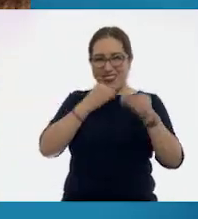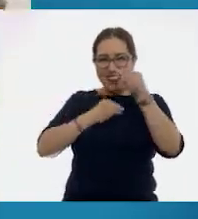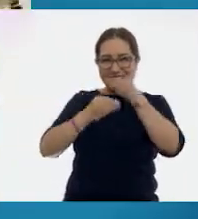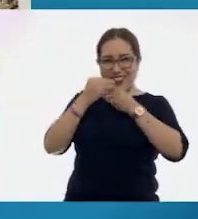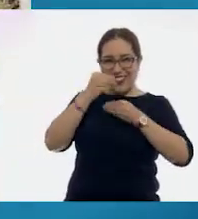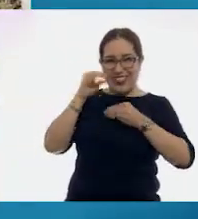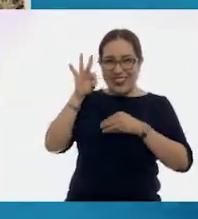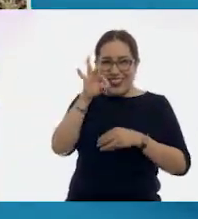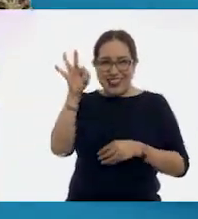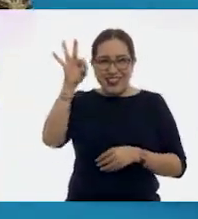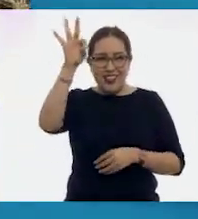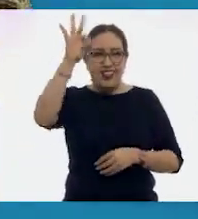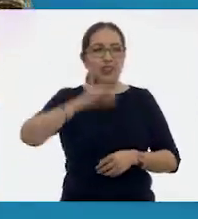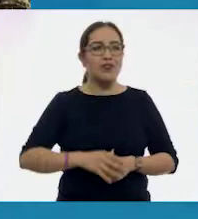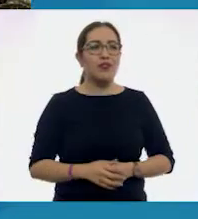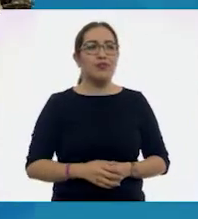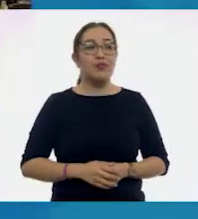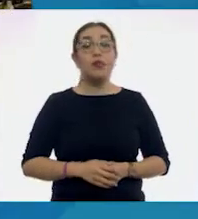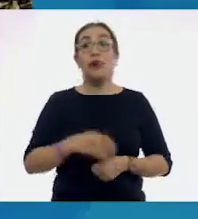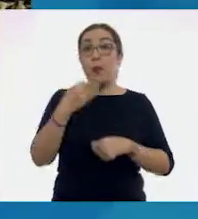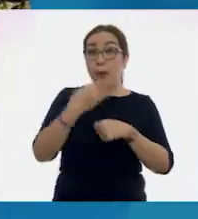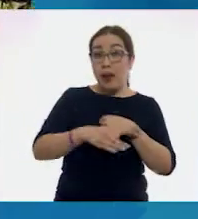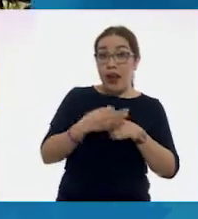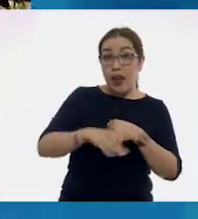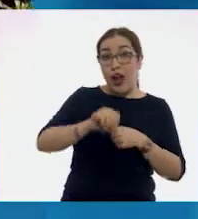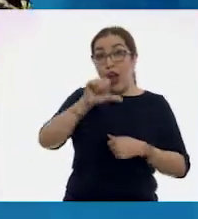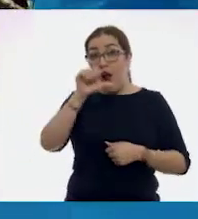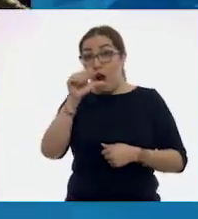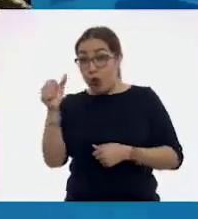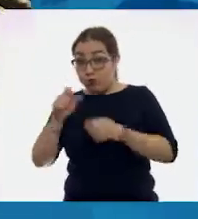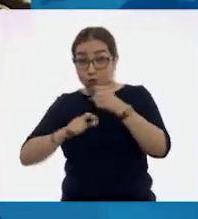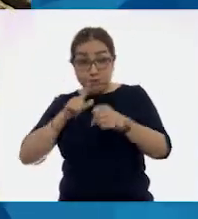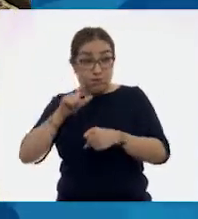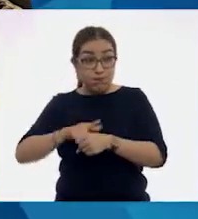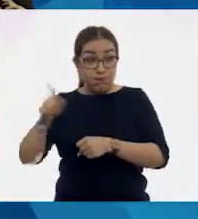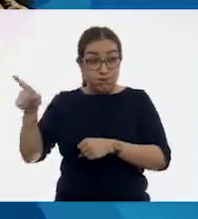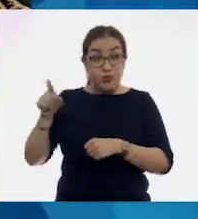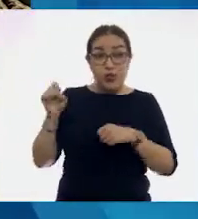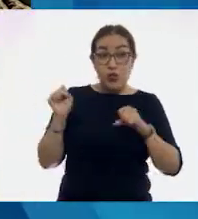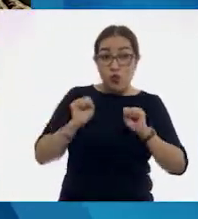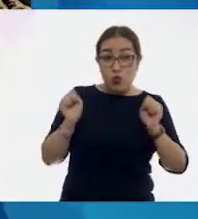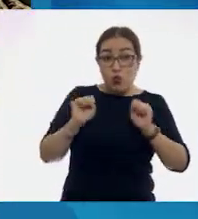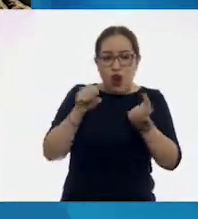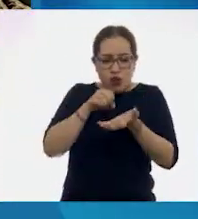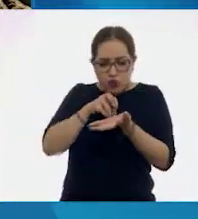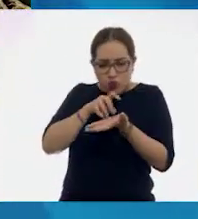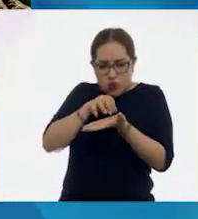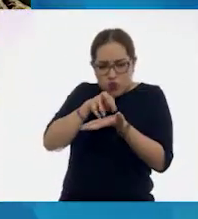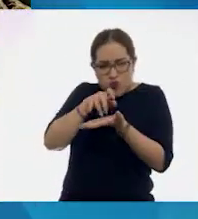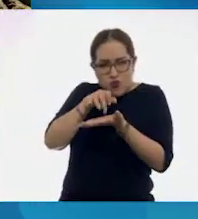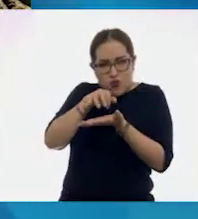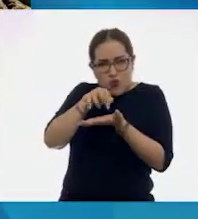Mientras el corre caminos tarántula negra se merendó